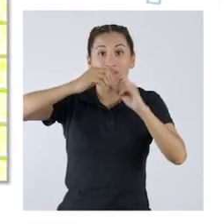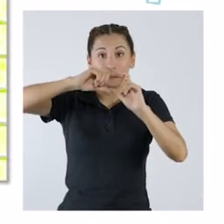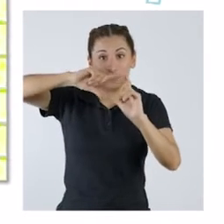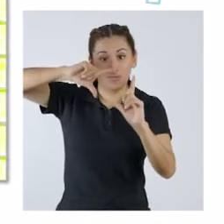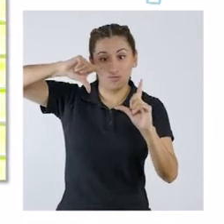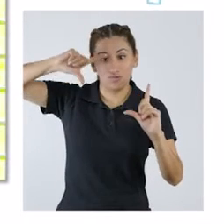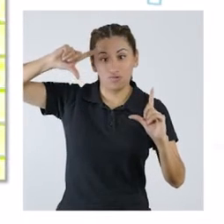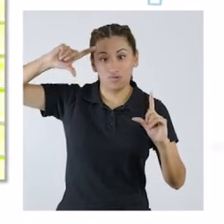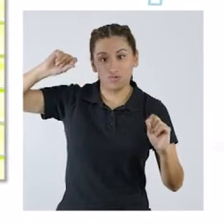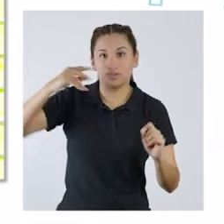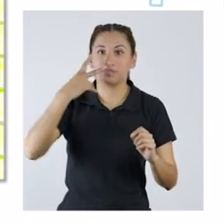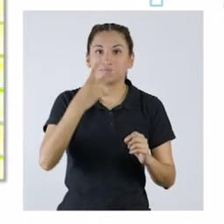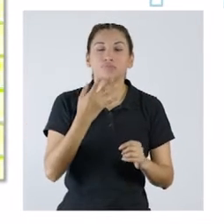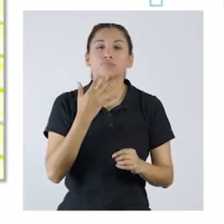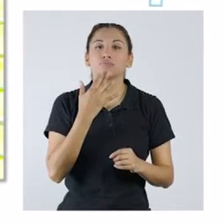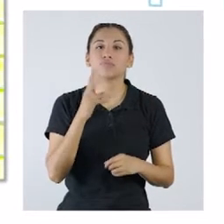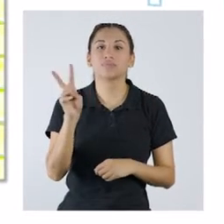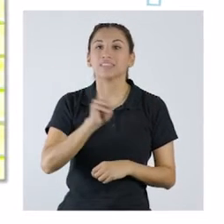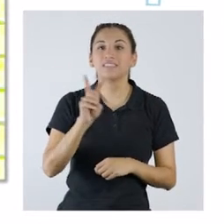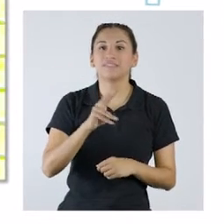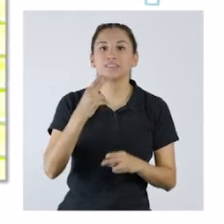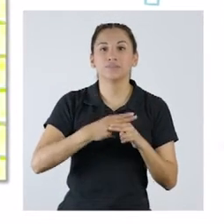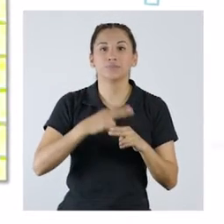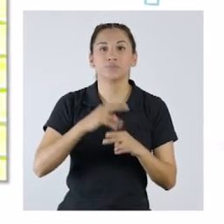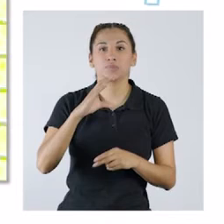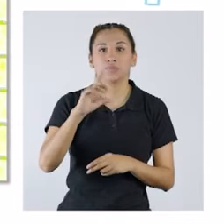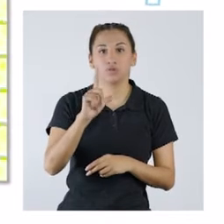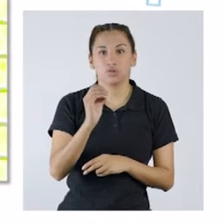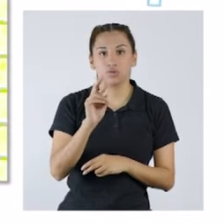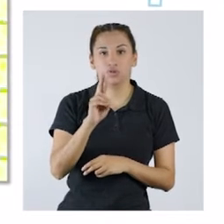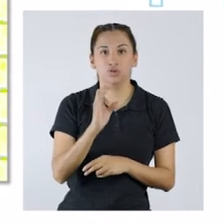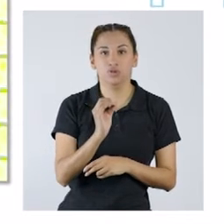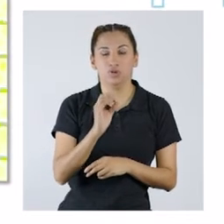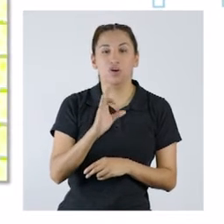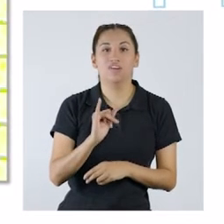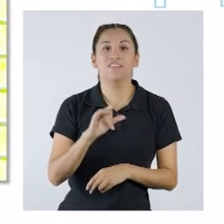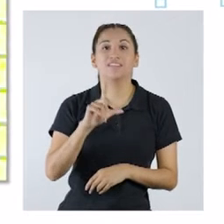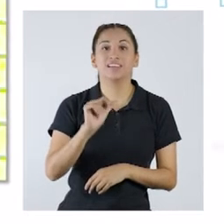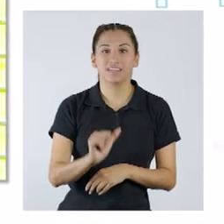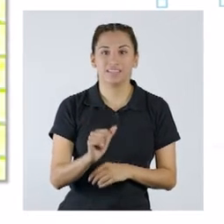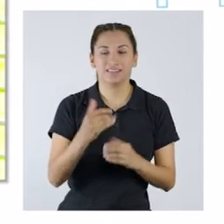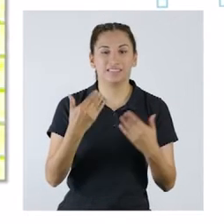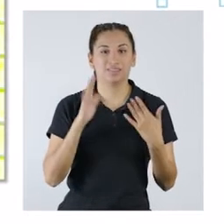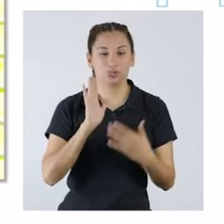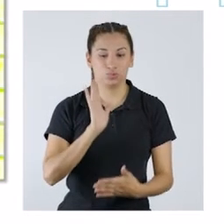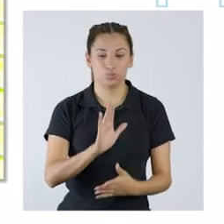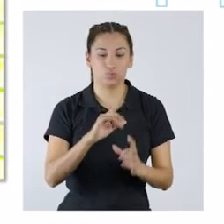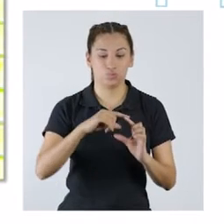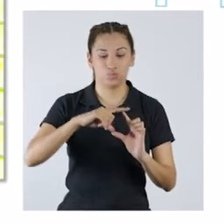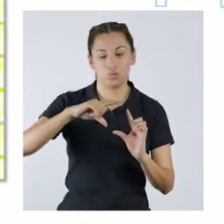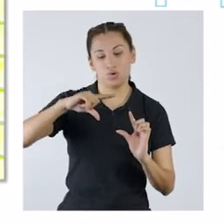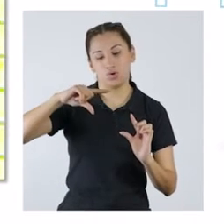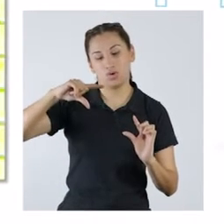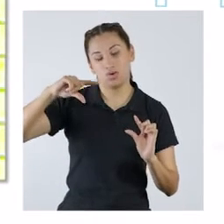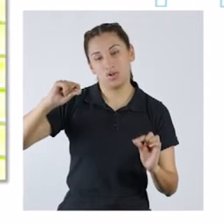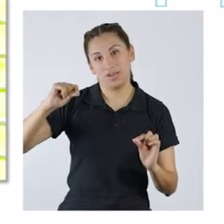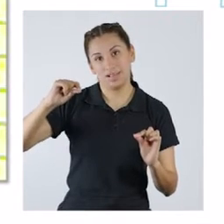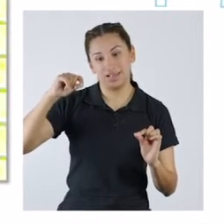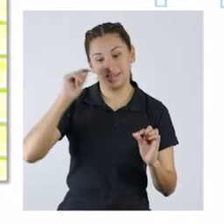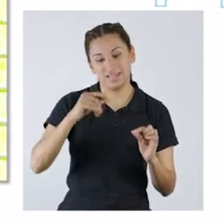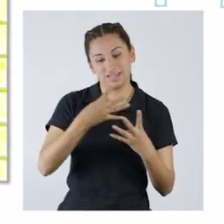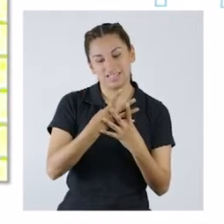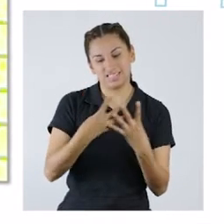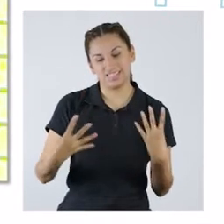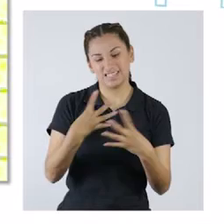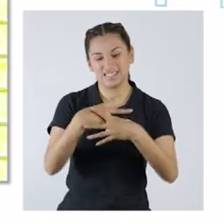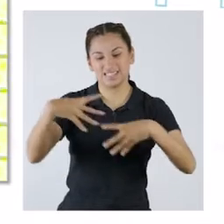hoja, veremos una sustancia verde que es la clorofila, que se encuentra en las membranas de los tilacoides y estos